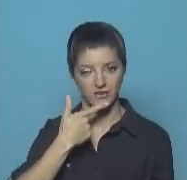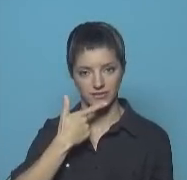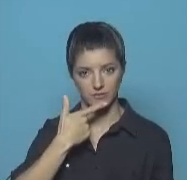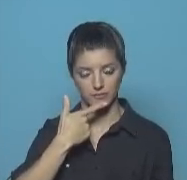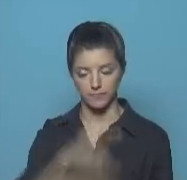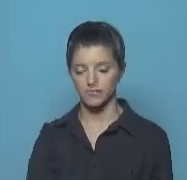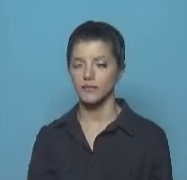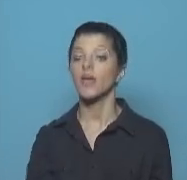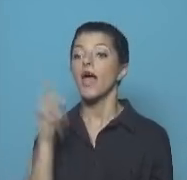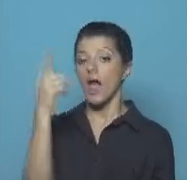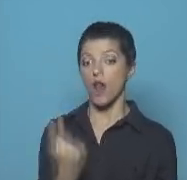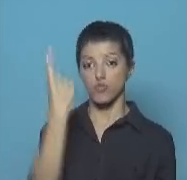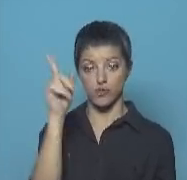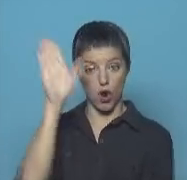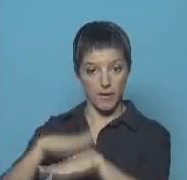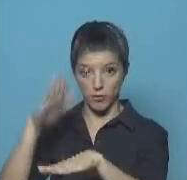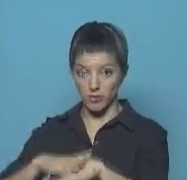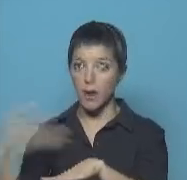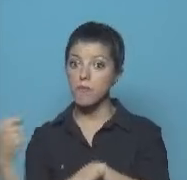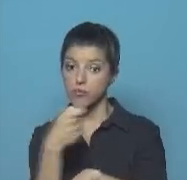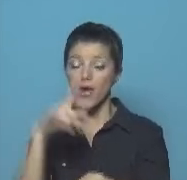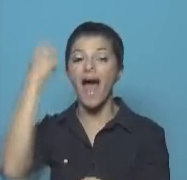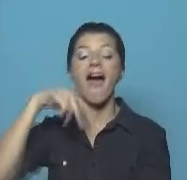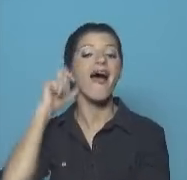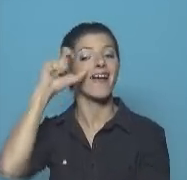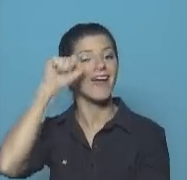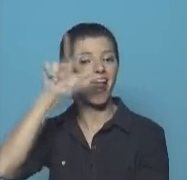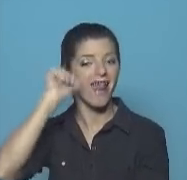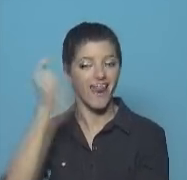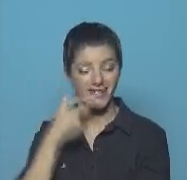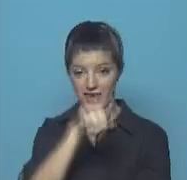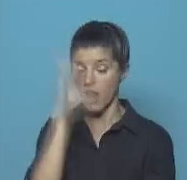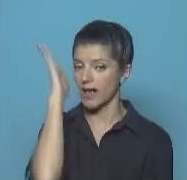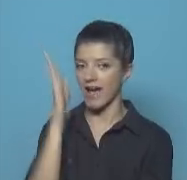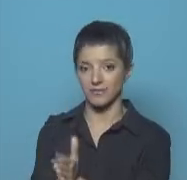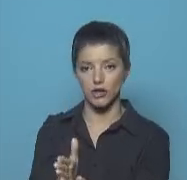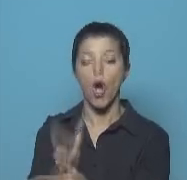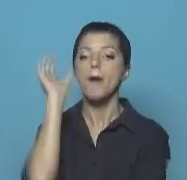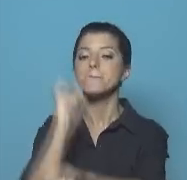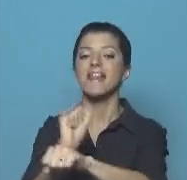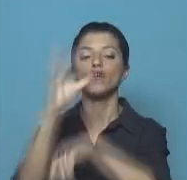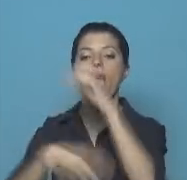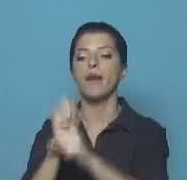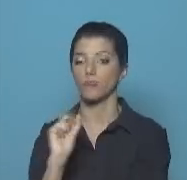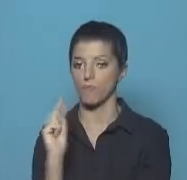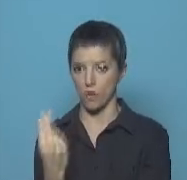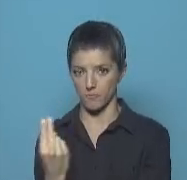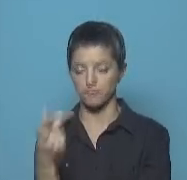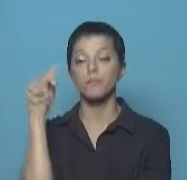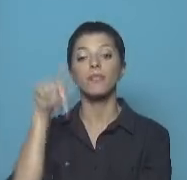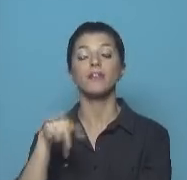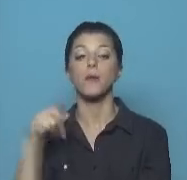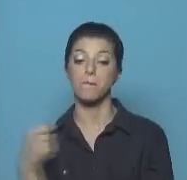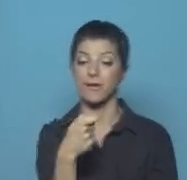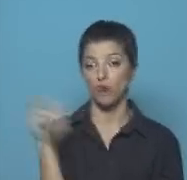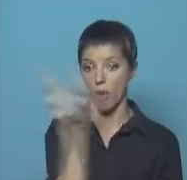Jorge Mangieri, el único acusado por el crimen de Ángeles Rawson, fue condenado a cadena perpetua. El homicidio de la joven